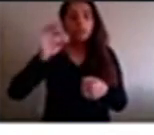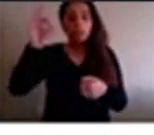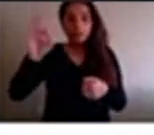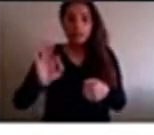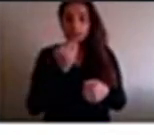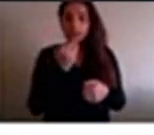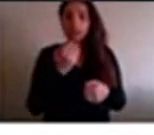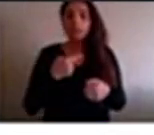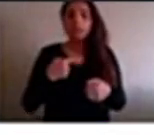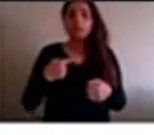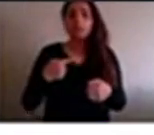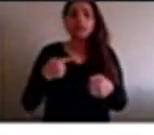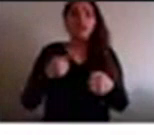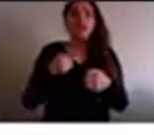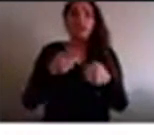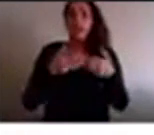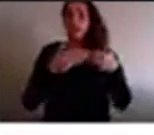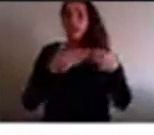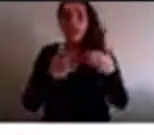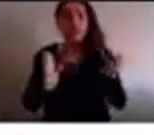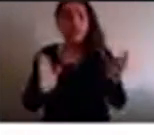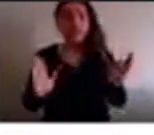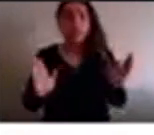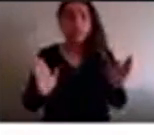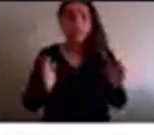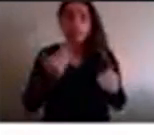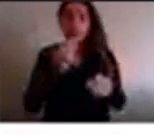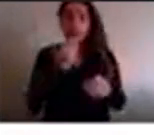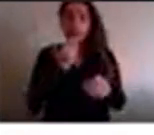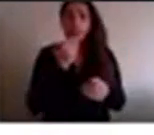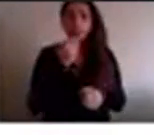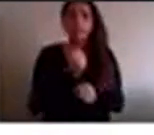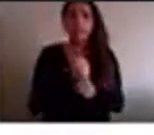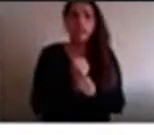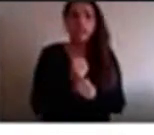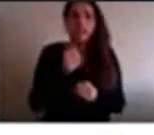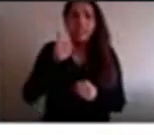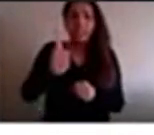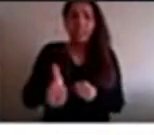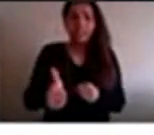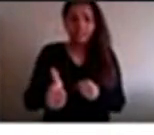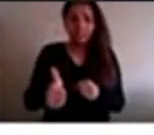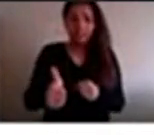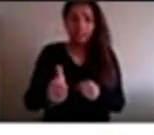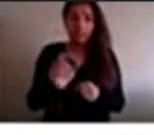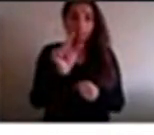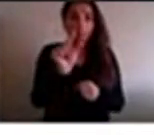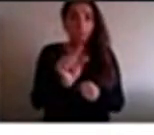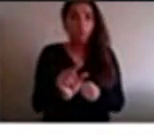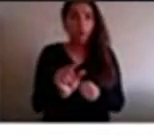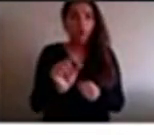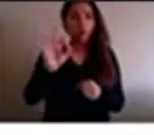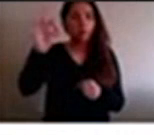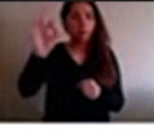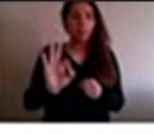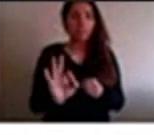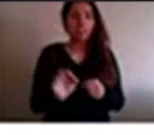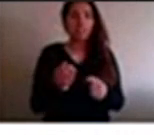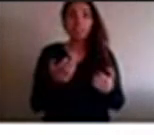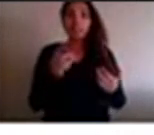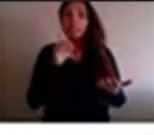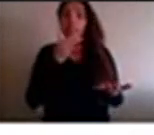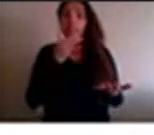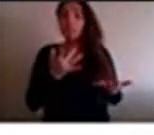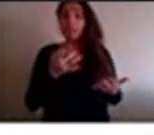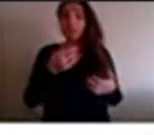libre nombramiento y remoción, que es donde están los cargos directivos, hay un 8.45%, esto es 369 personas